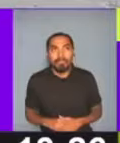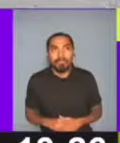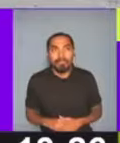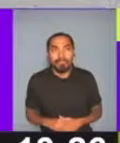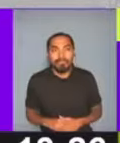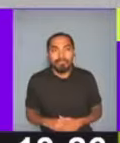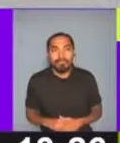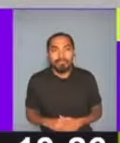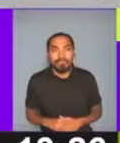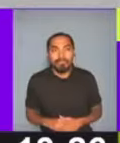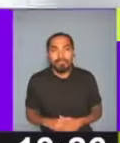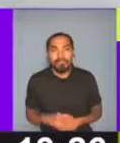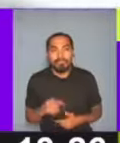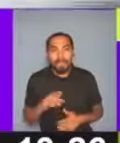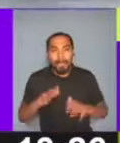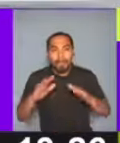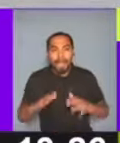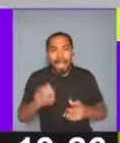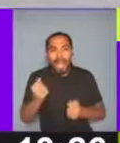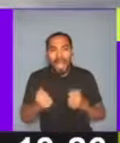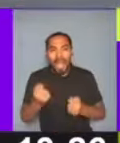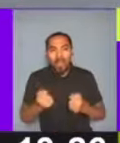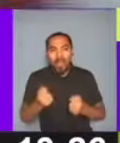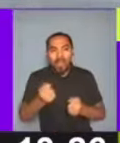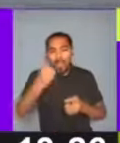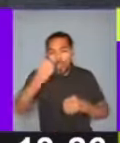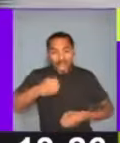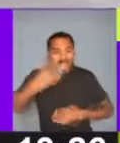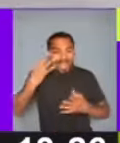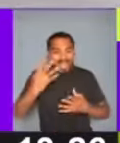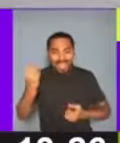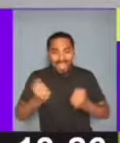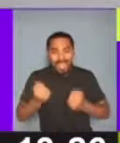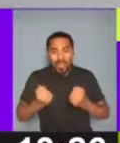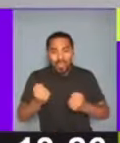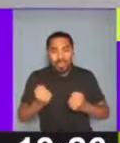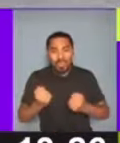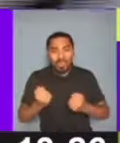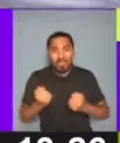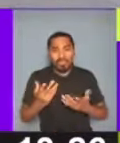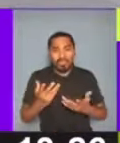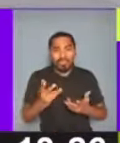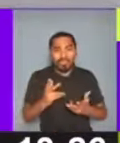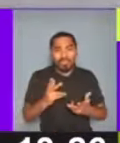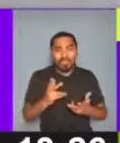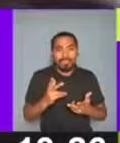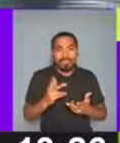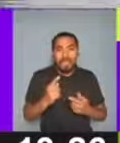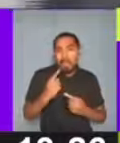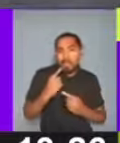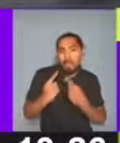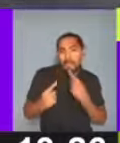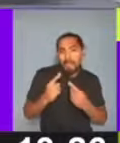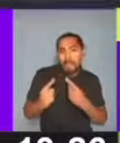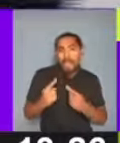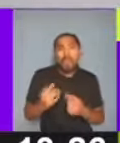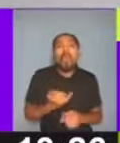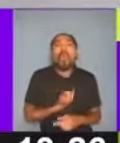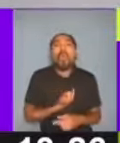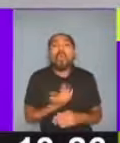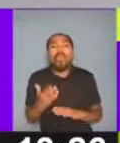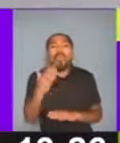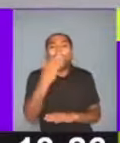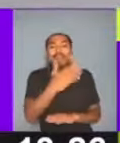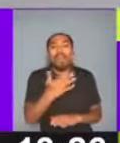una imagen elocuente, ha parado este vehículo particular, ha ofrecido un servicio, vamos a ver hacia dónde, porque puede ser, por ejemplo,